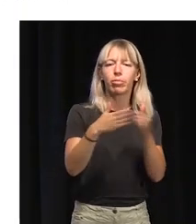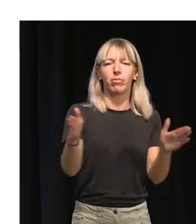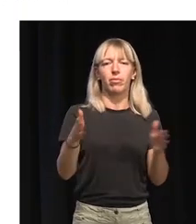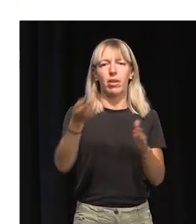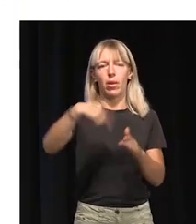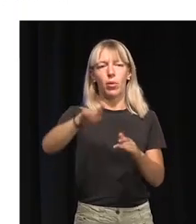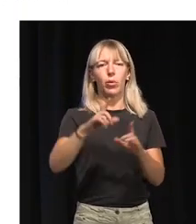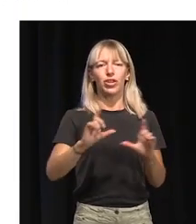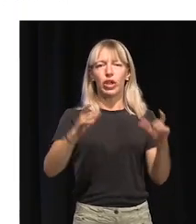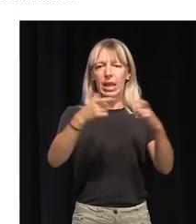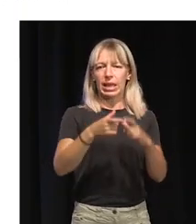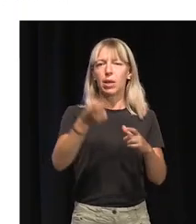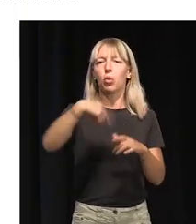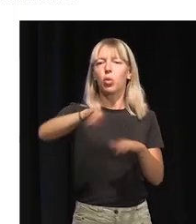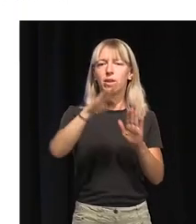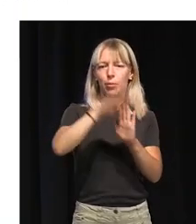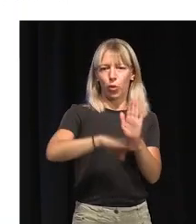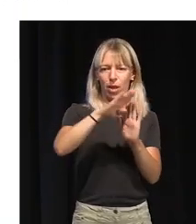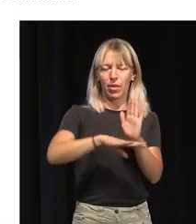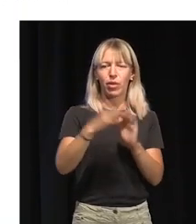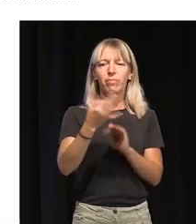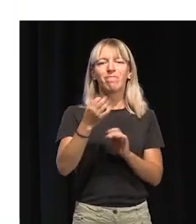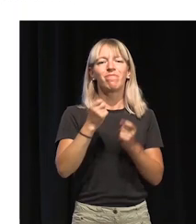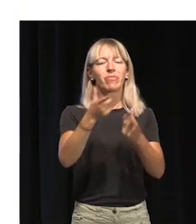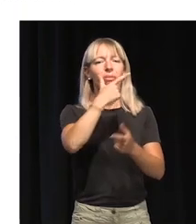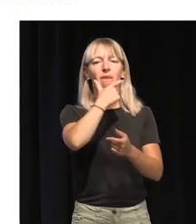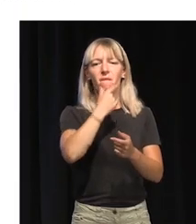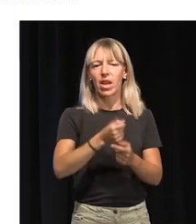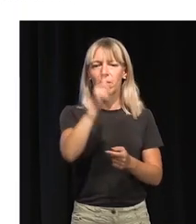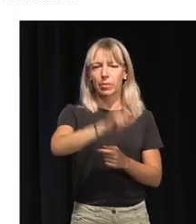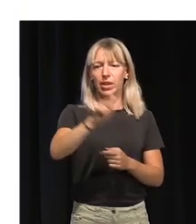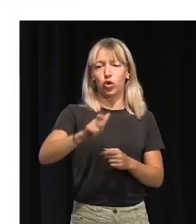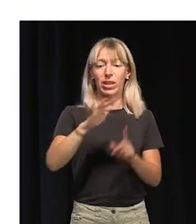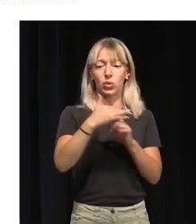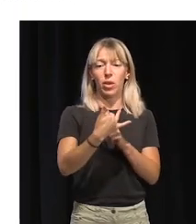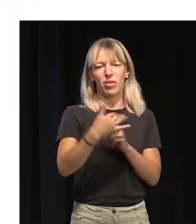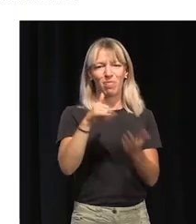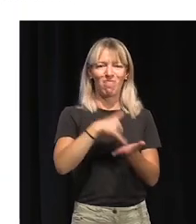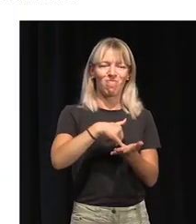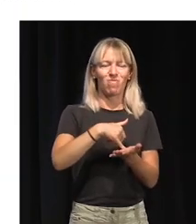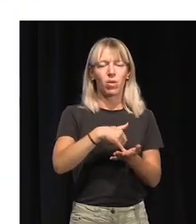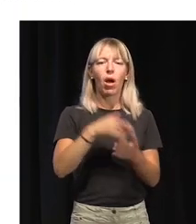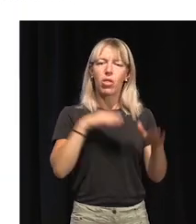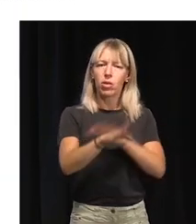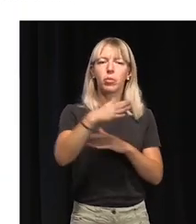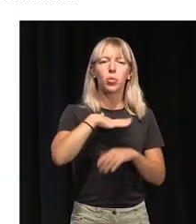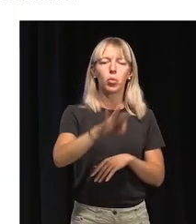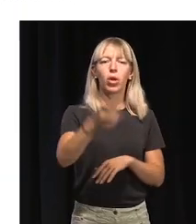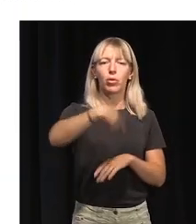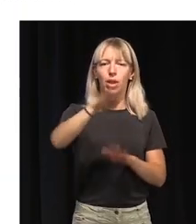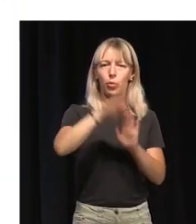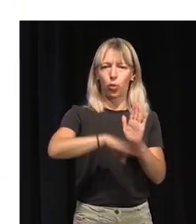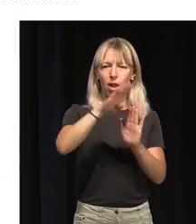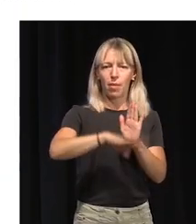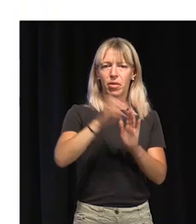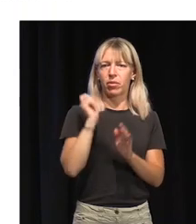vuestros equipamientos, la puerta a vuestra programación, que facilitaseis que las personas en situación de vulnerabilidad pudiesen acceder a vuestra